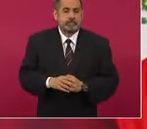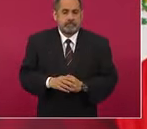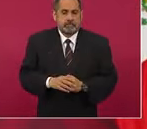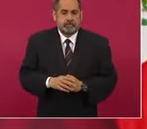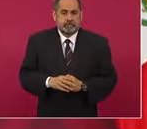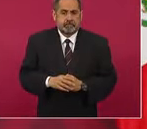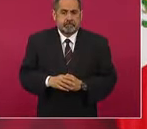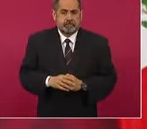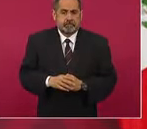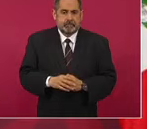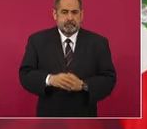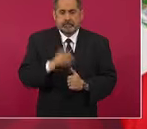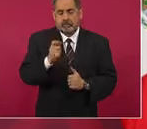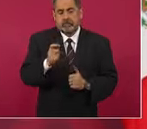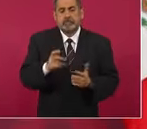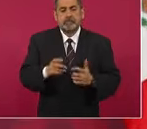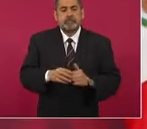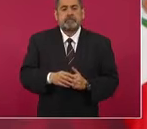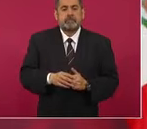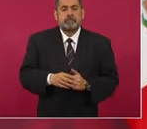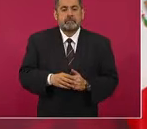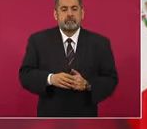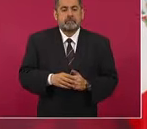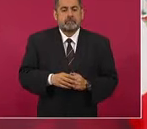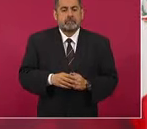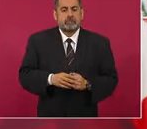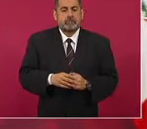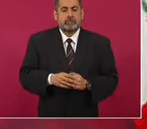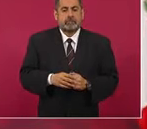nada más, este,